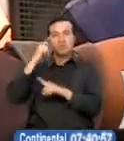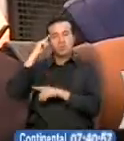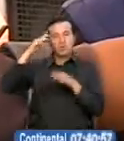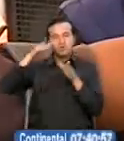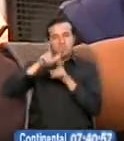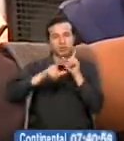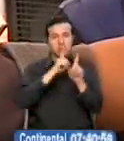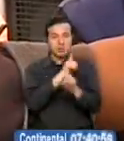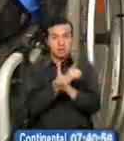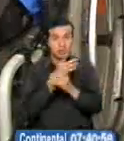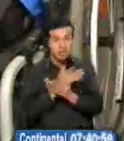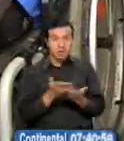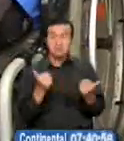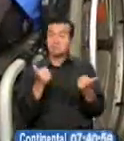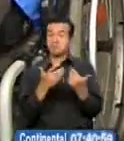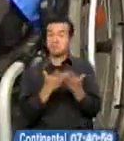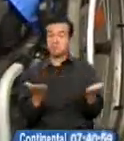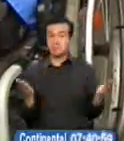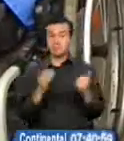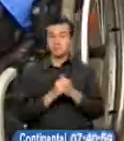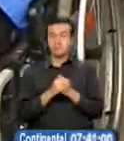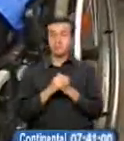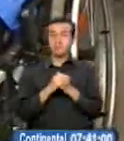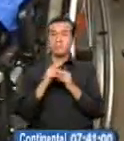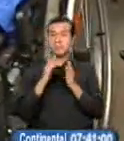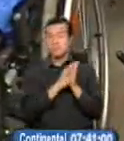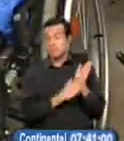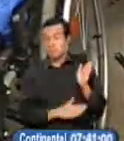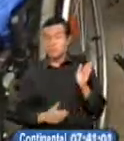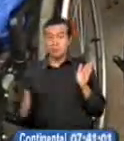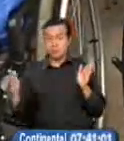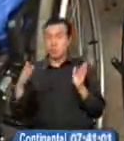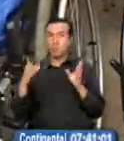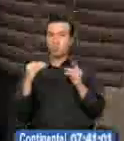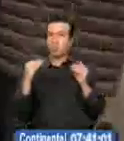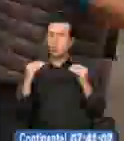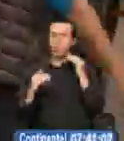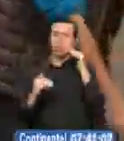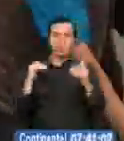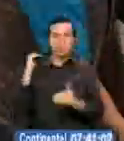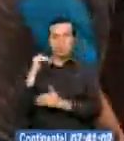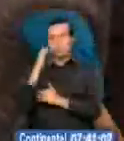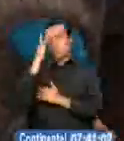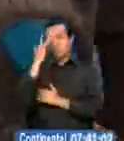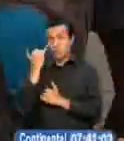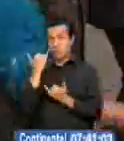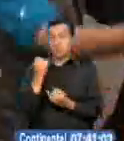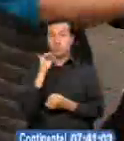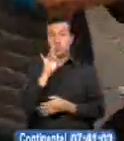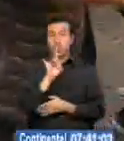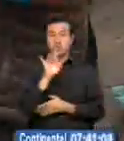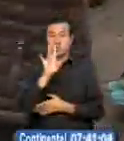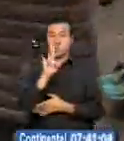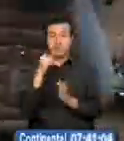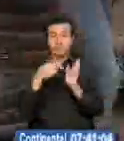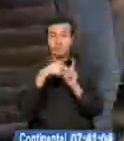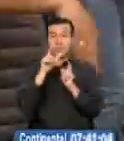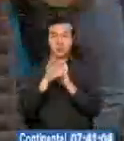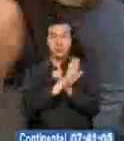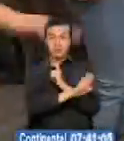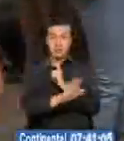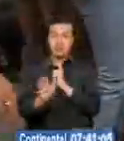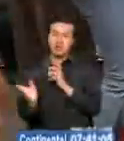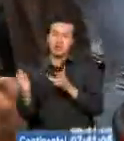nacional ha permitido eso. Sin embargo, los avances en los últimos años son significativos, ya que actualmente más de 87.000 personas